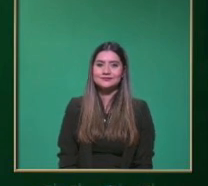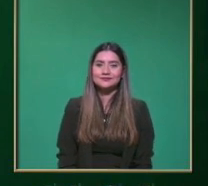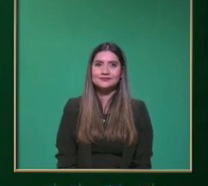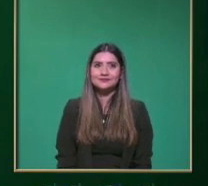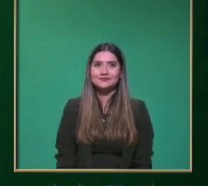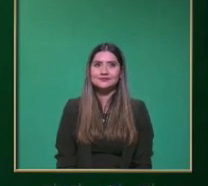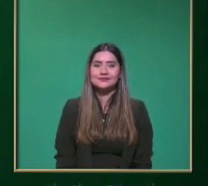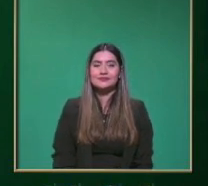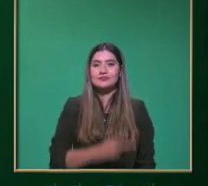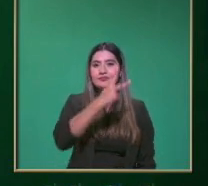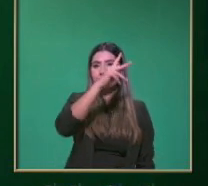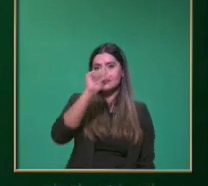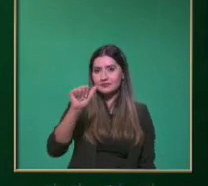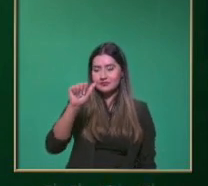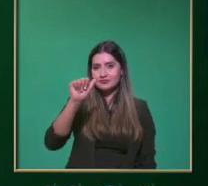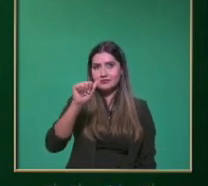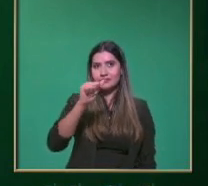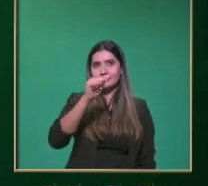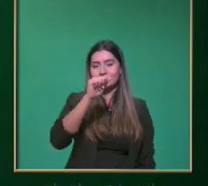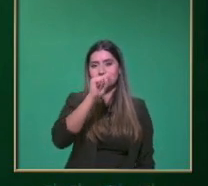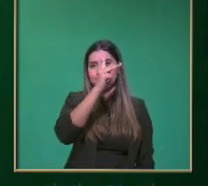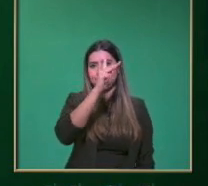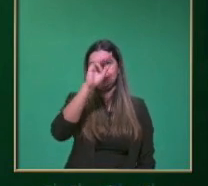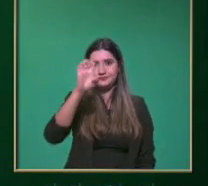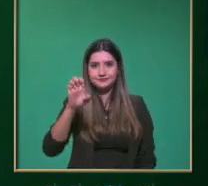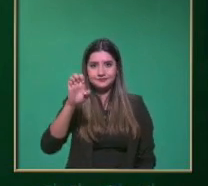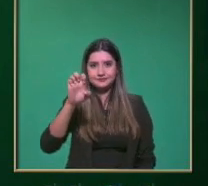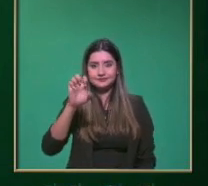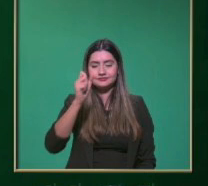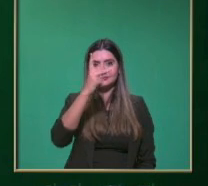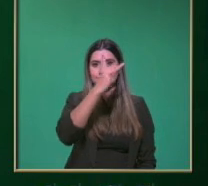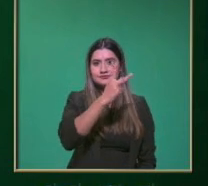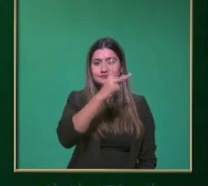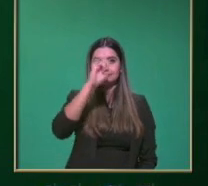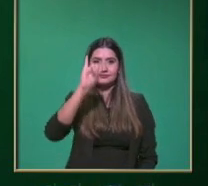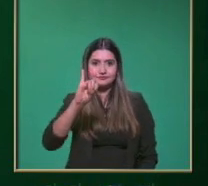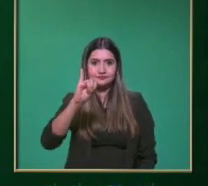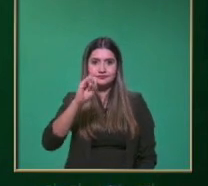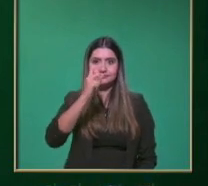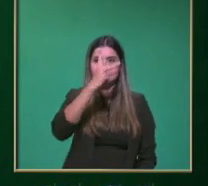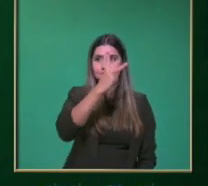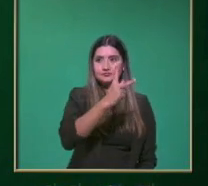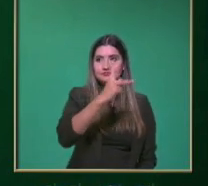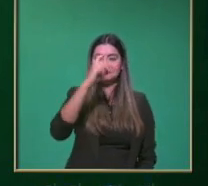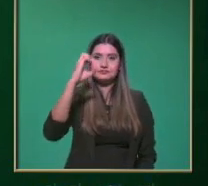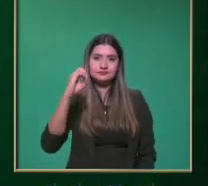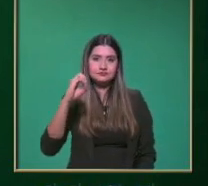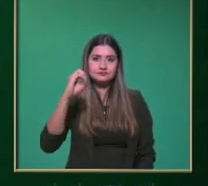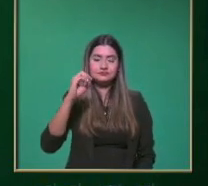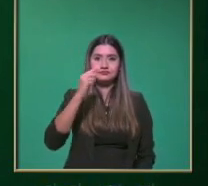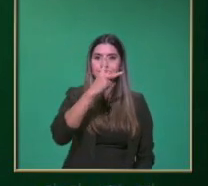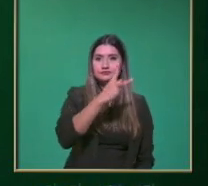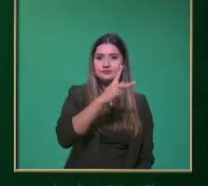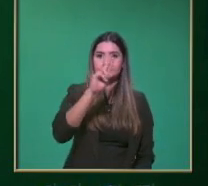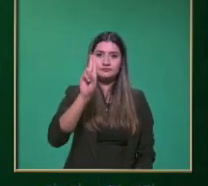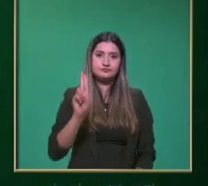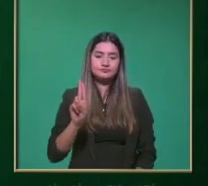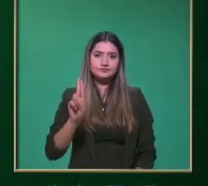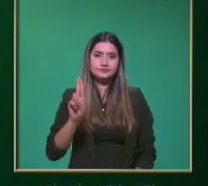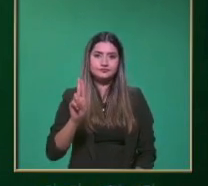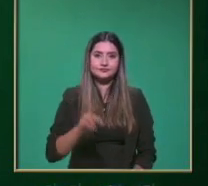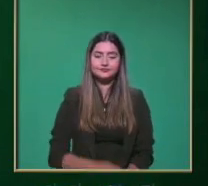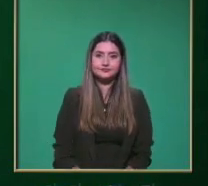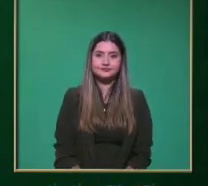suena, maestra? Pa. La pú con la E. P. Con la I. Pi. Con la O. Po. Y con la U.